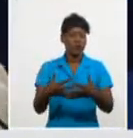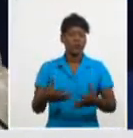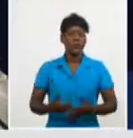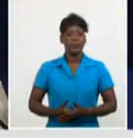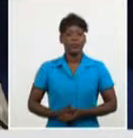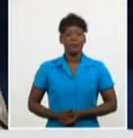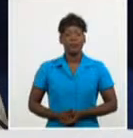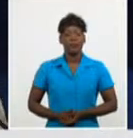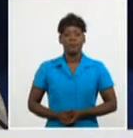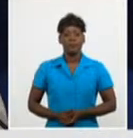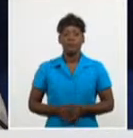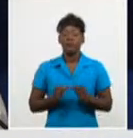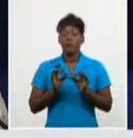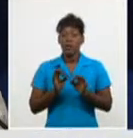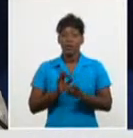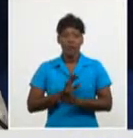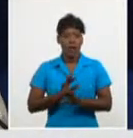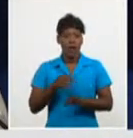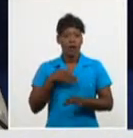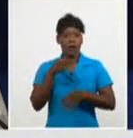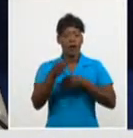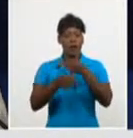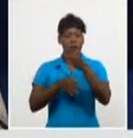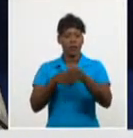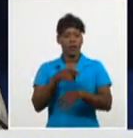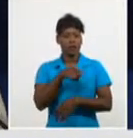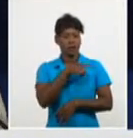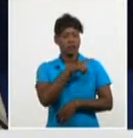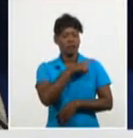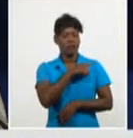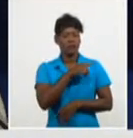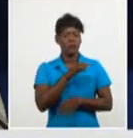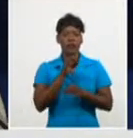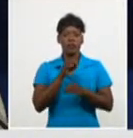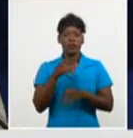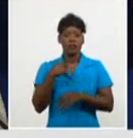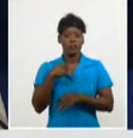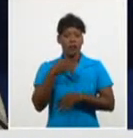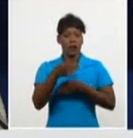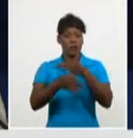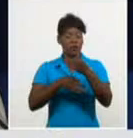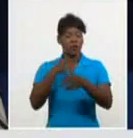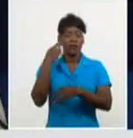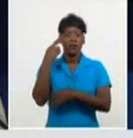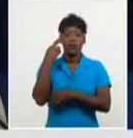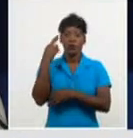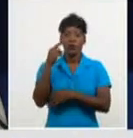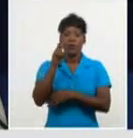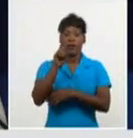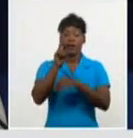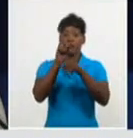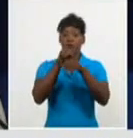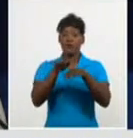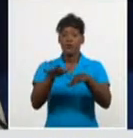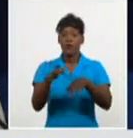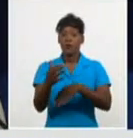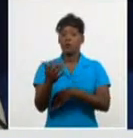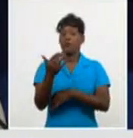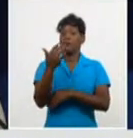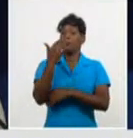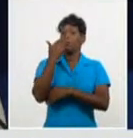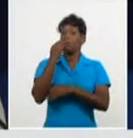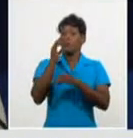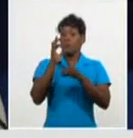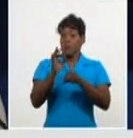también nos referimos en una oportunidad. Siempre recordamos que los virus respiratorios, sobre todo el virus de